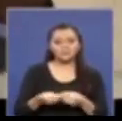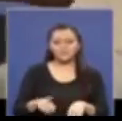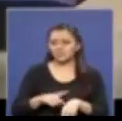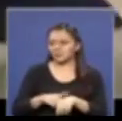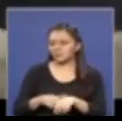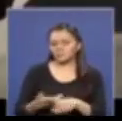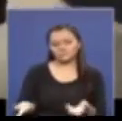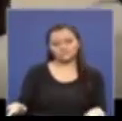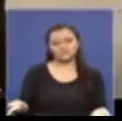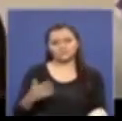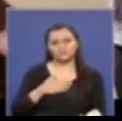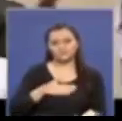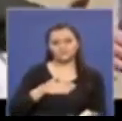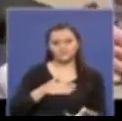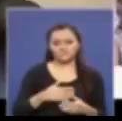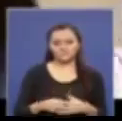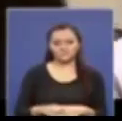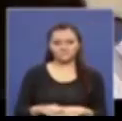¿ok?